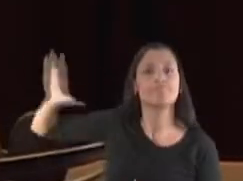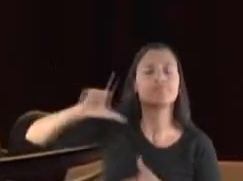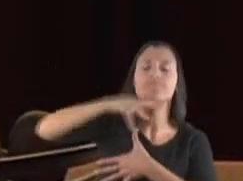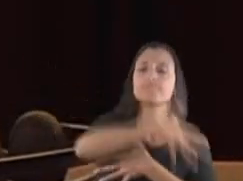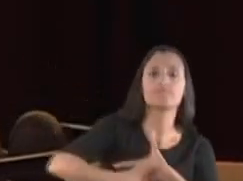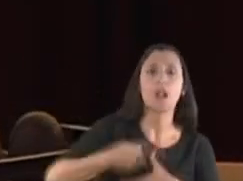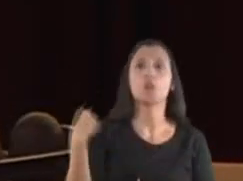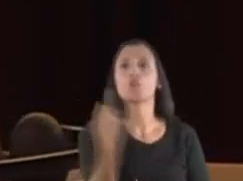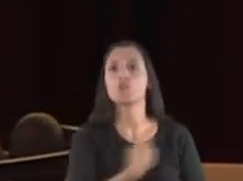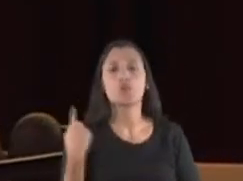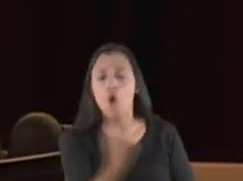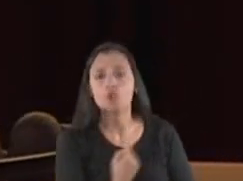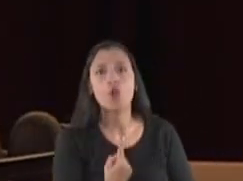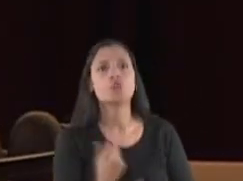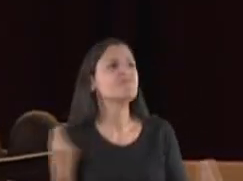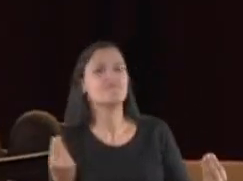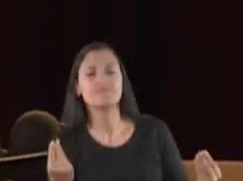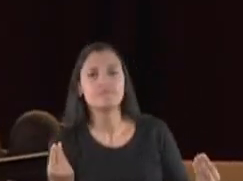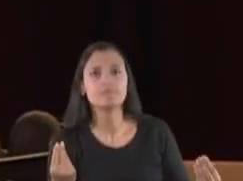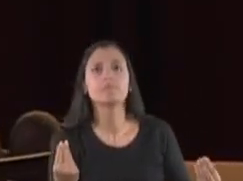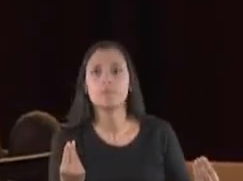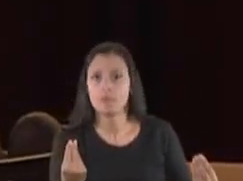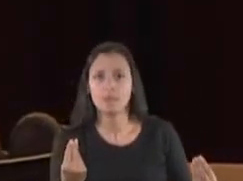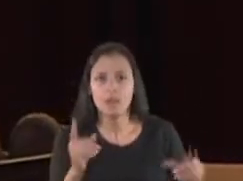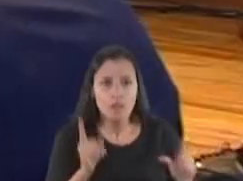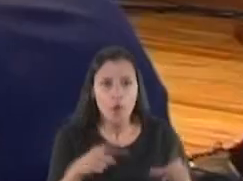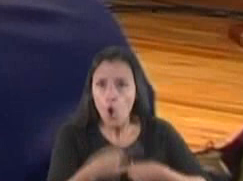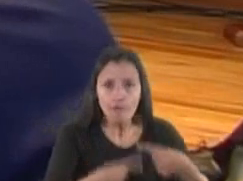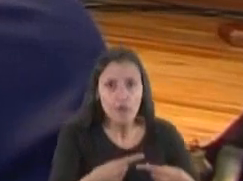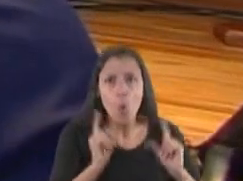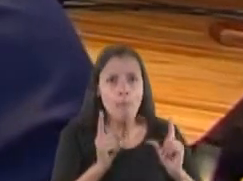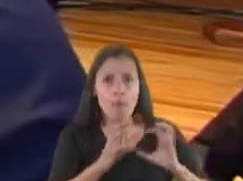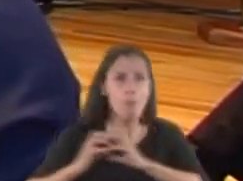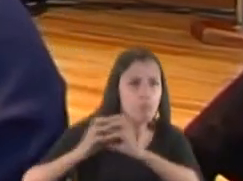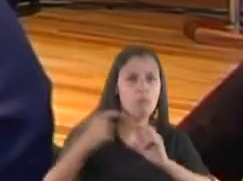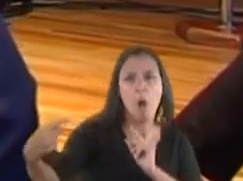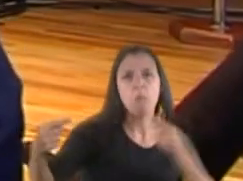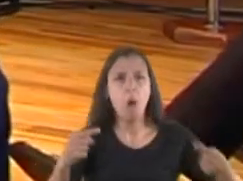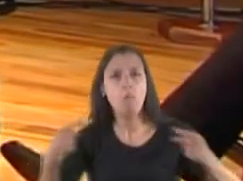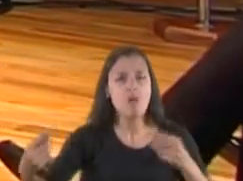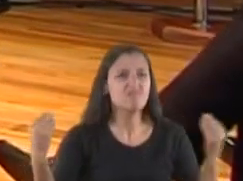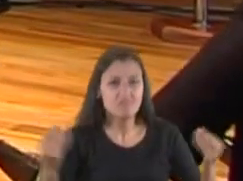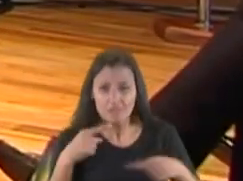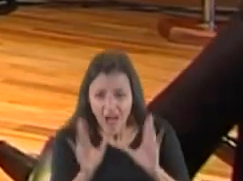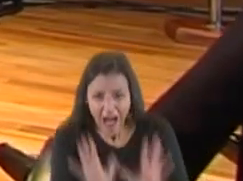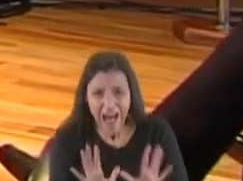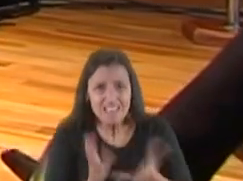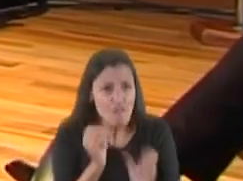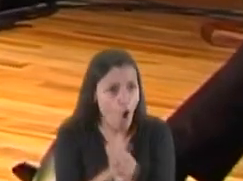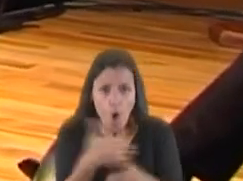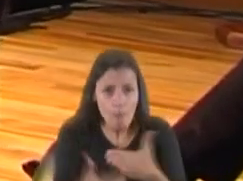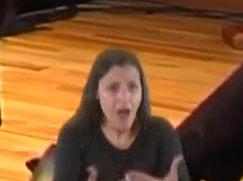¿Y nosotros qué vamos a hacer? Vamos a seguir discutiendo si queremos ser